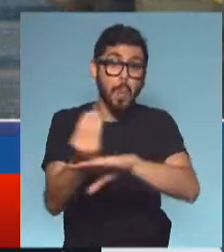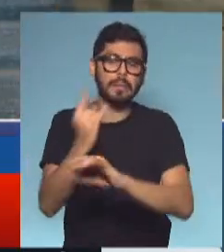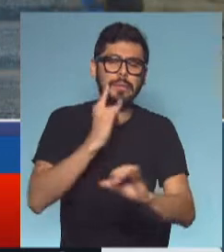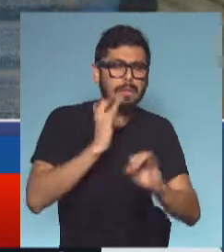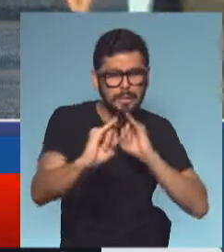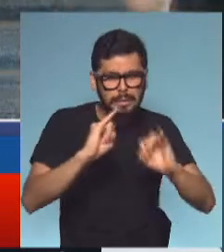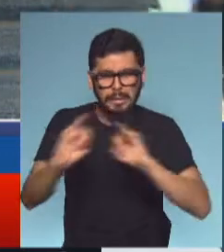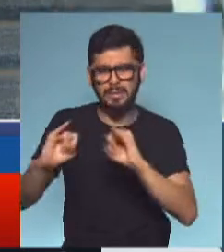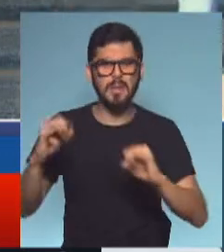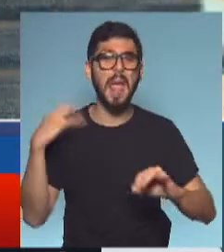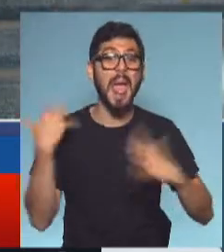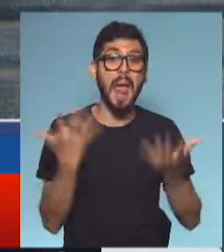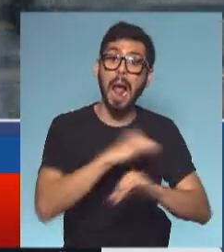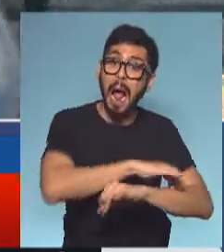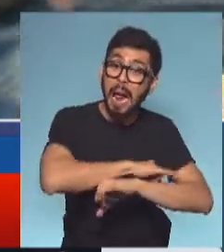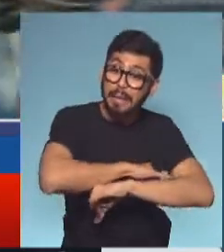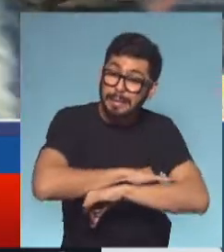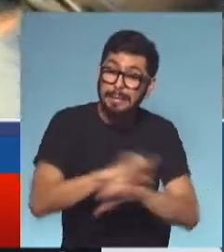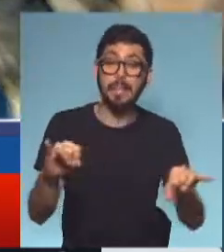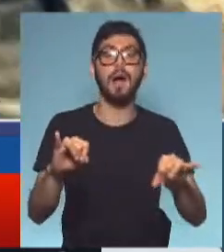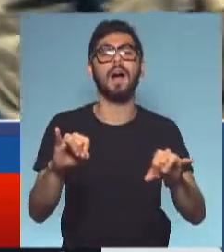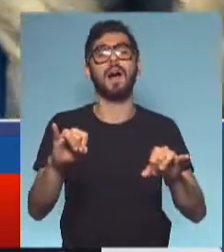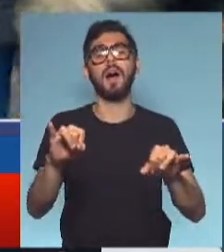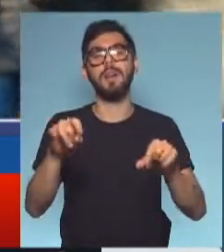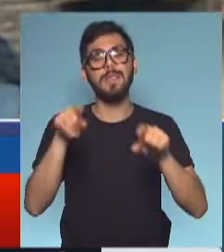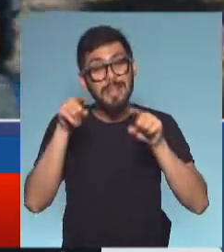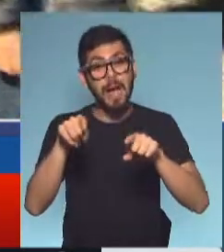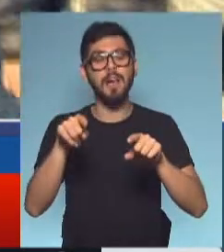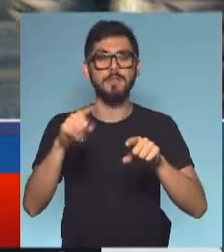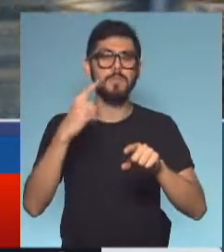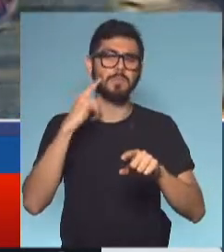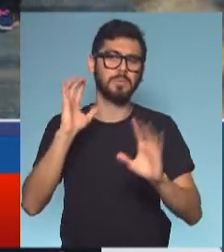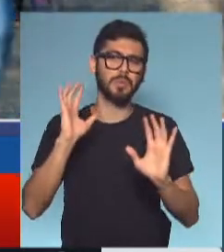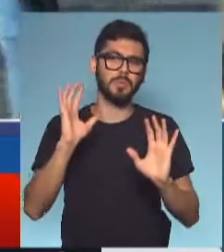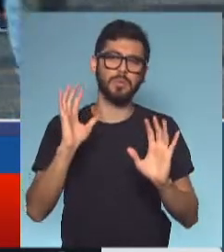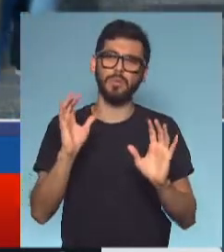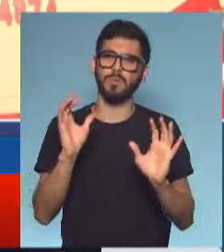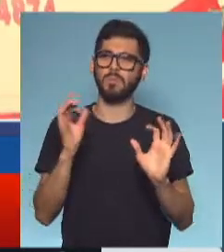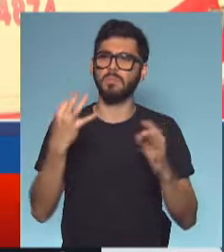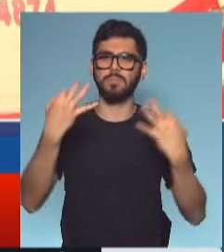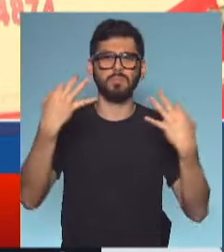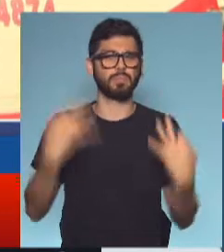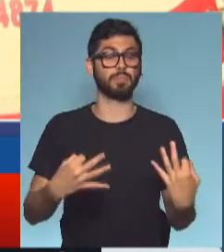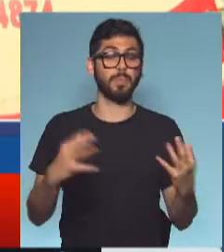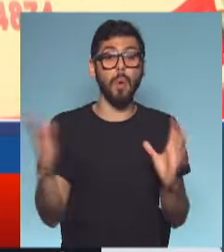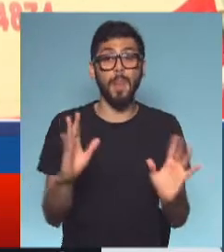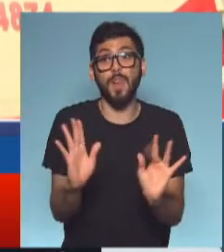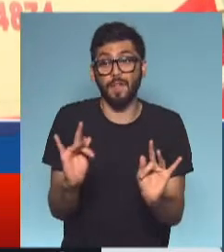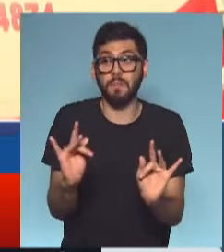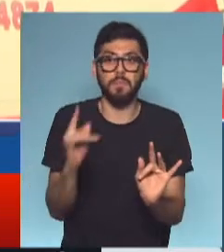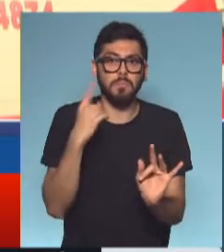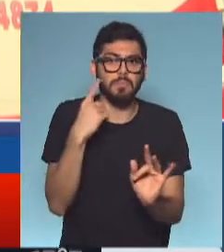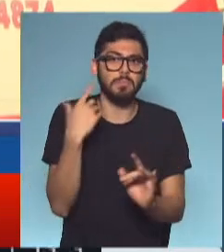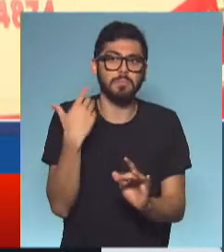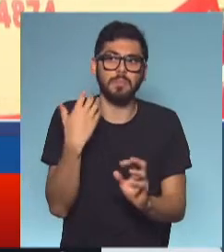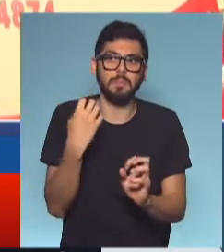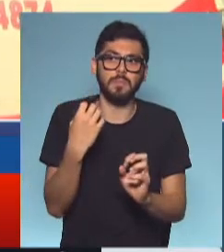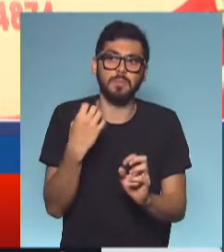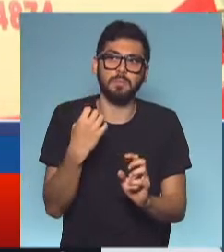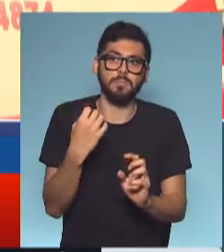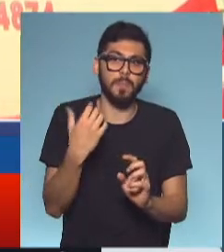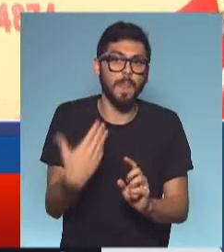con la población en general, creo que podemos dar una respuesta adecuada en este momento tan particular. Que además, digo, más